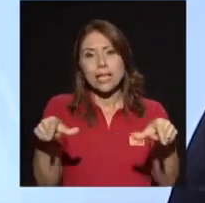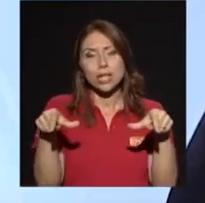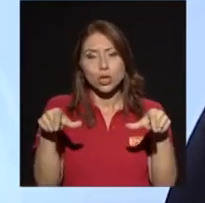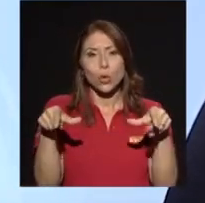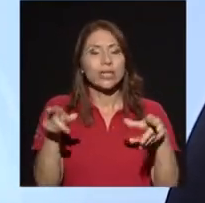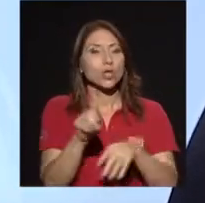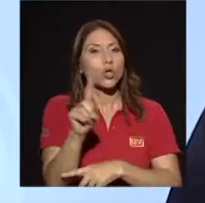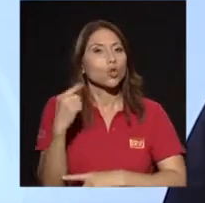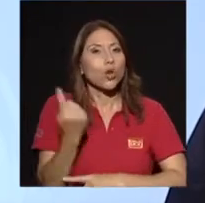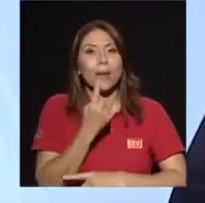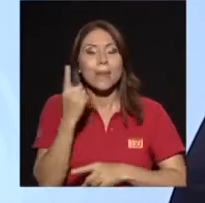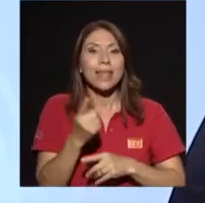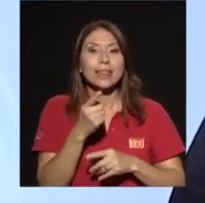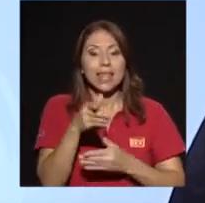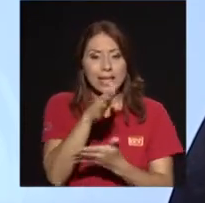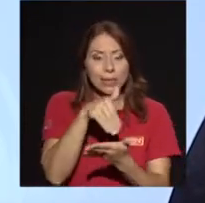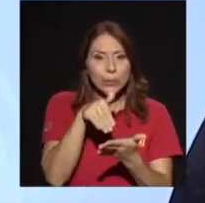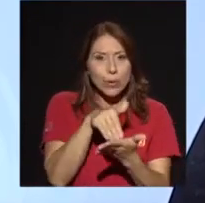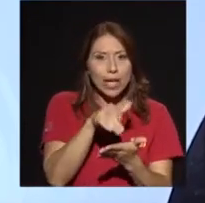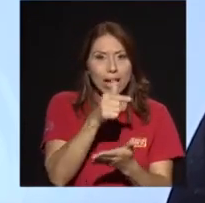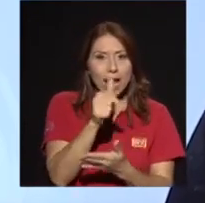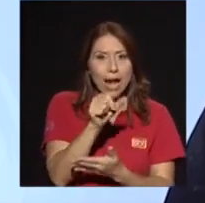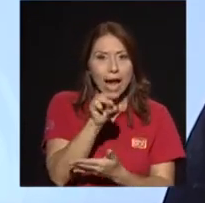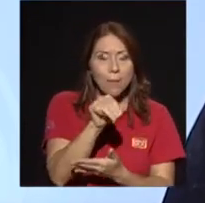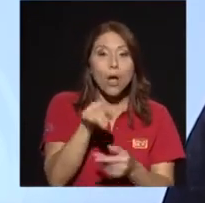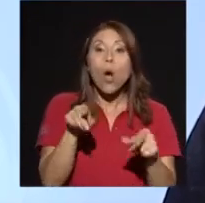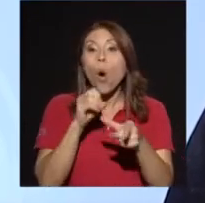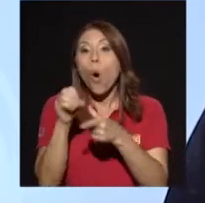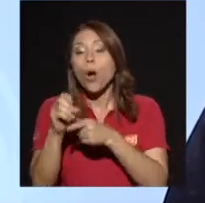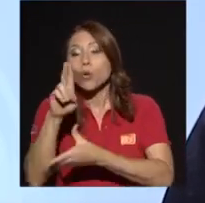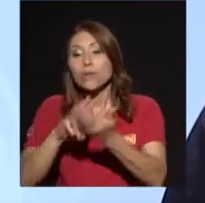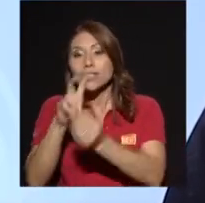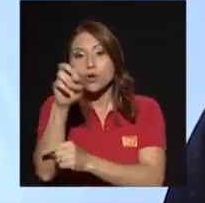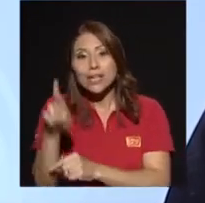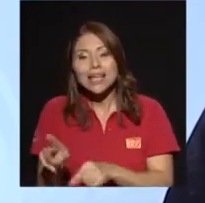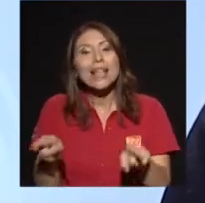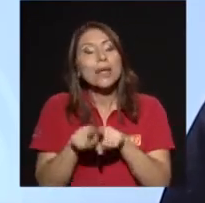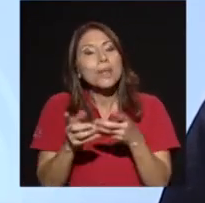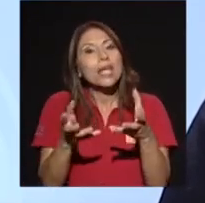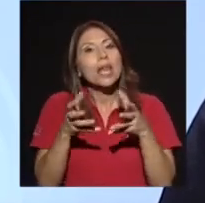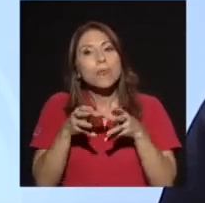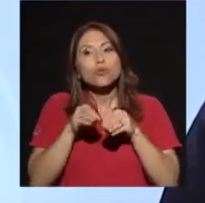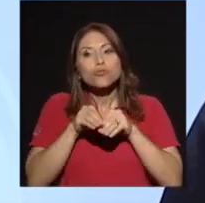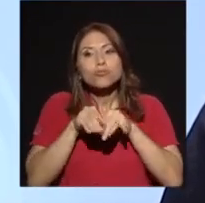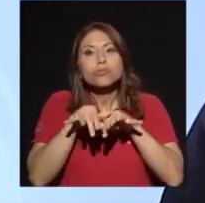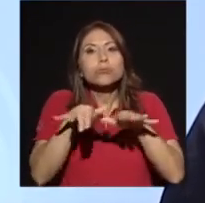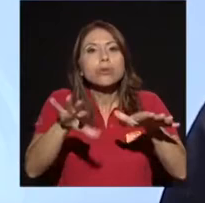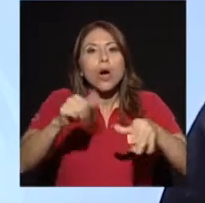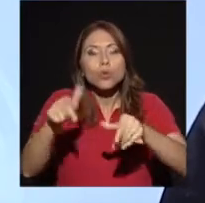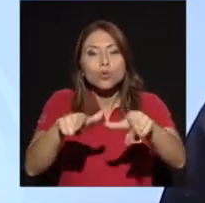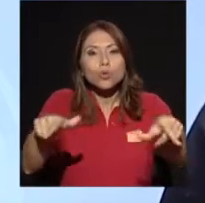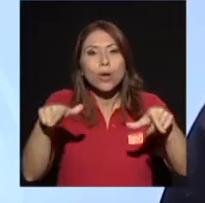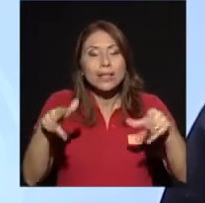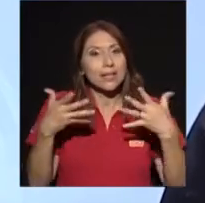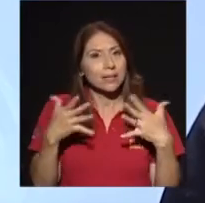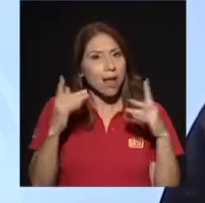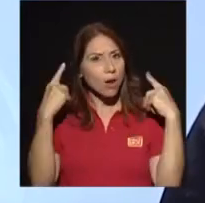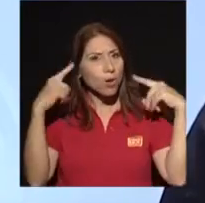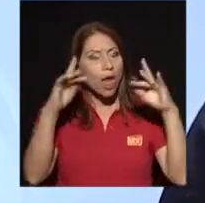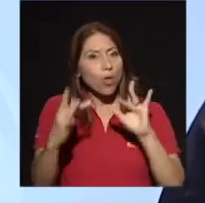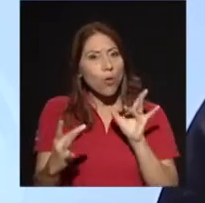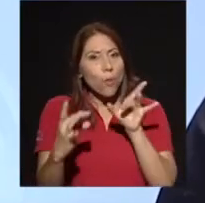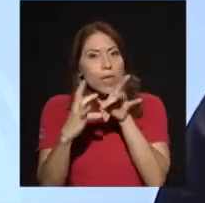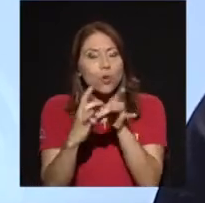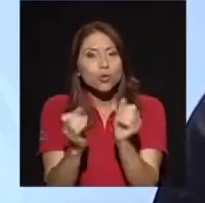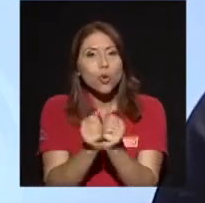área metropolitana o en la Universidad de Costa Rica, sino también ir expandiéndonos a otras poblaciones. Inclusive ya se han logrado algunos vínculos con